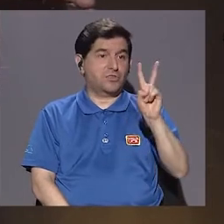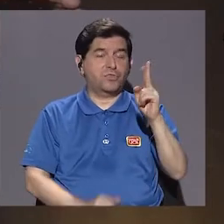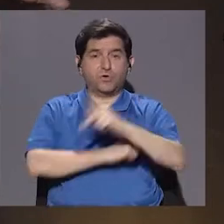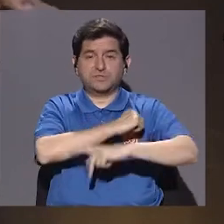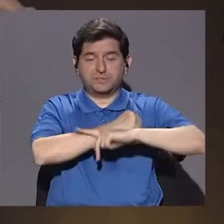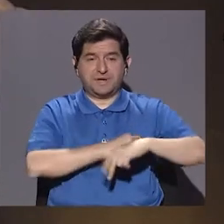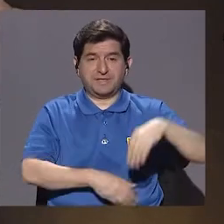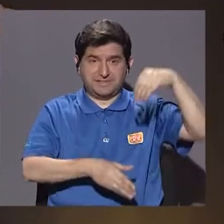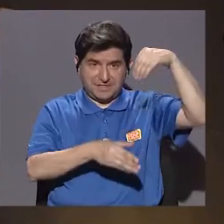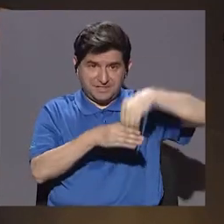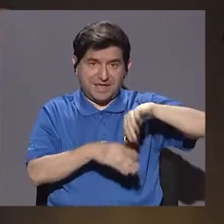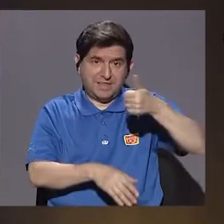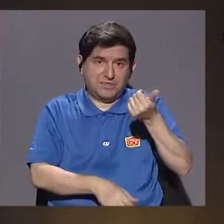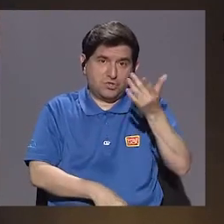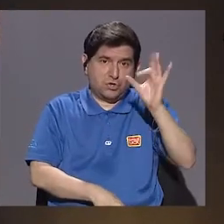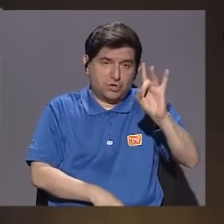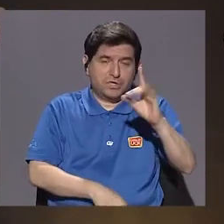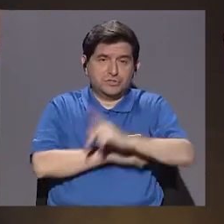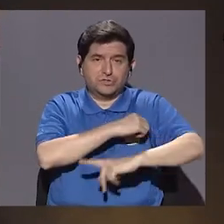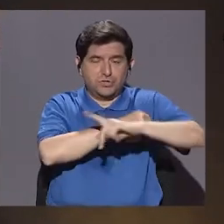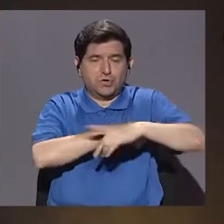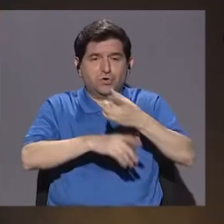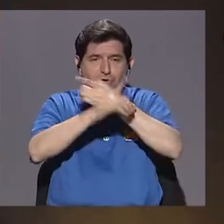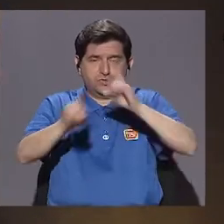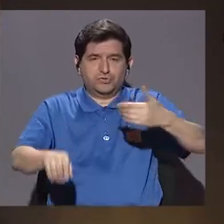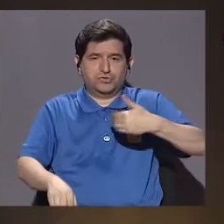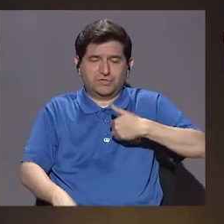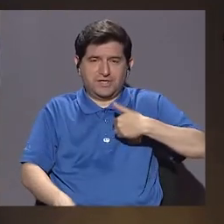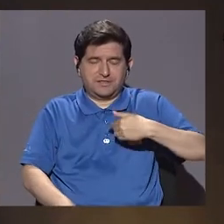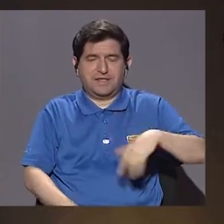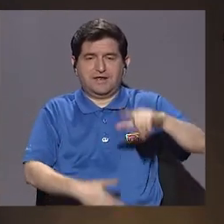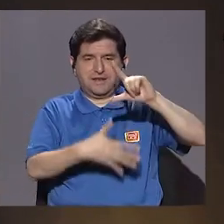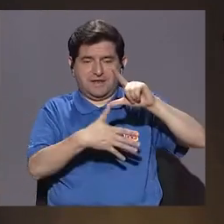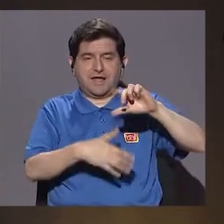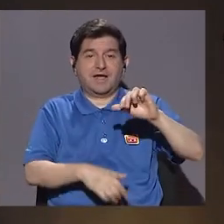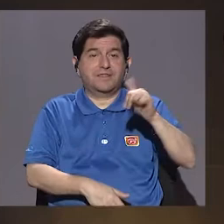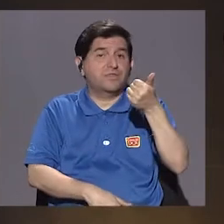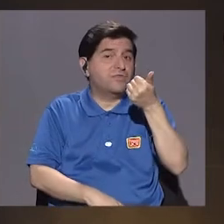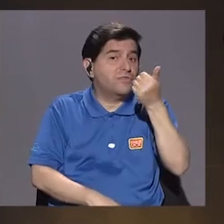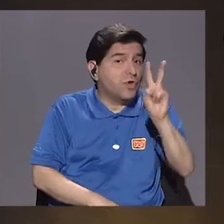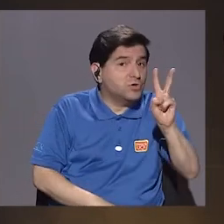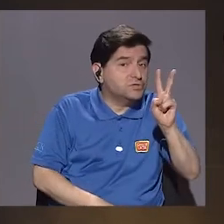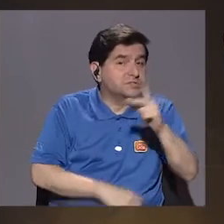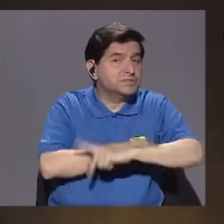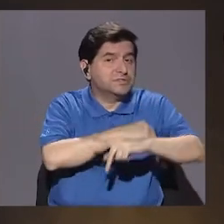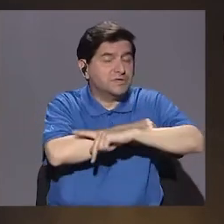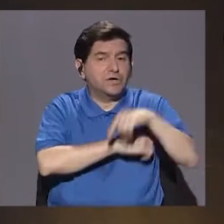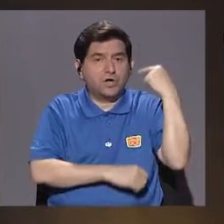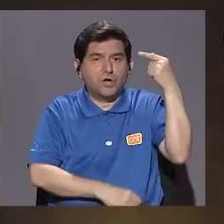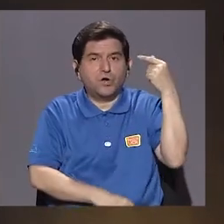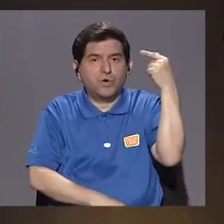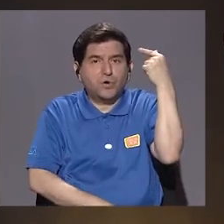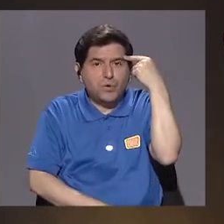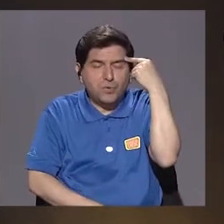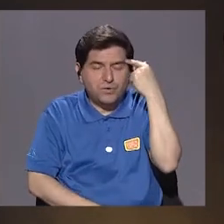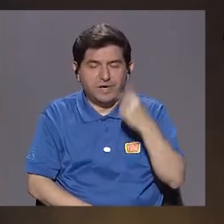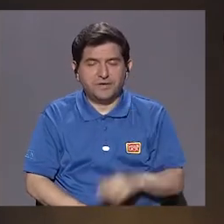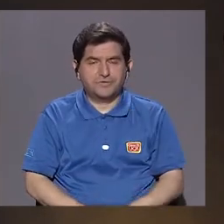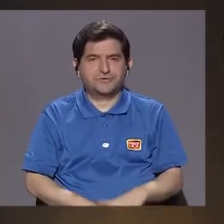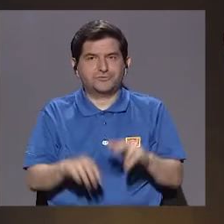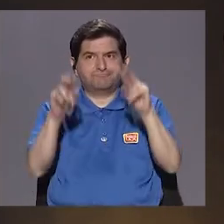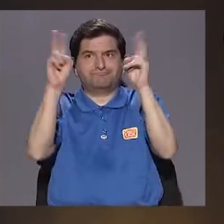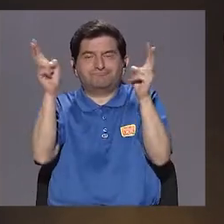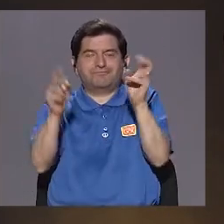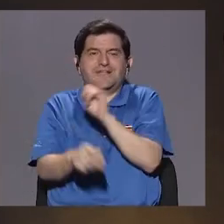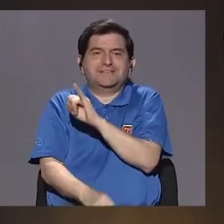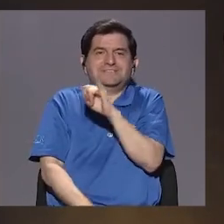18 digamos países democráticos de américa latina en 12 países habían gobiernos de lo que llamamos de de